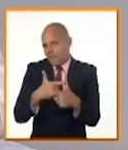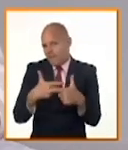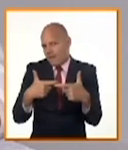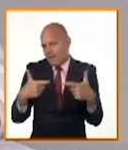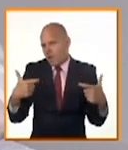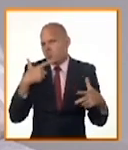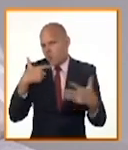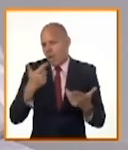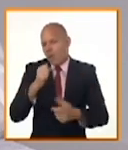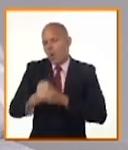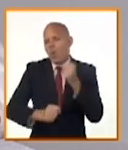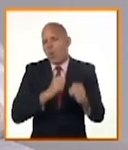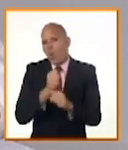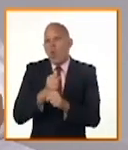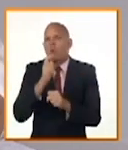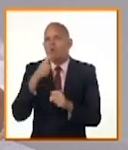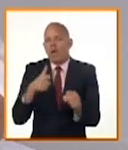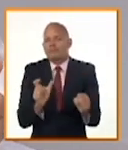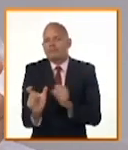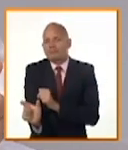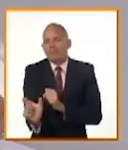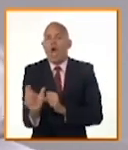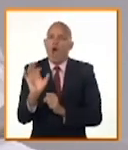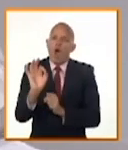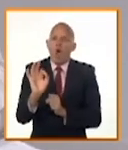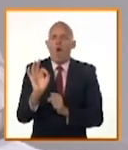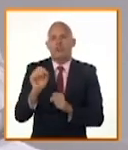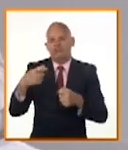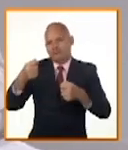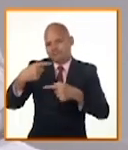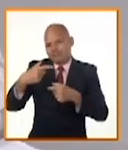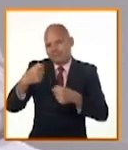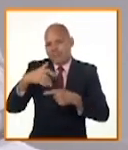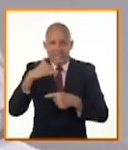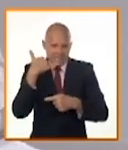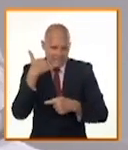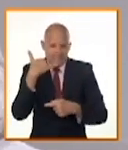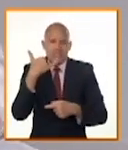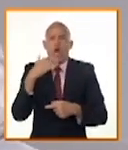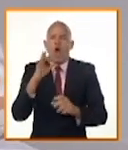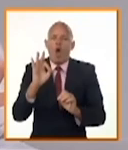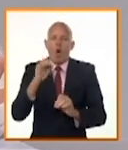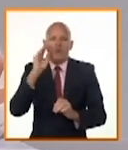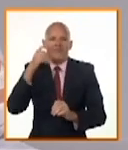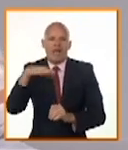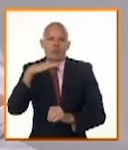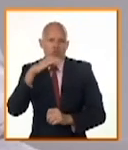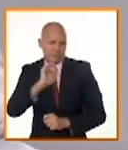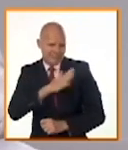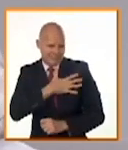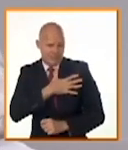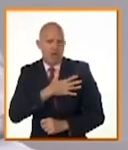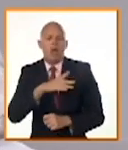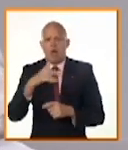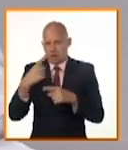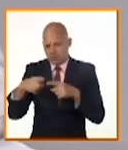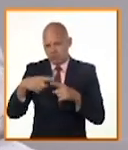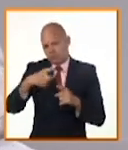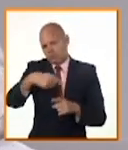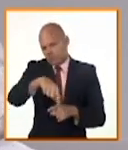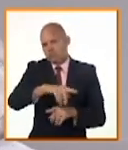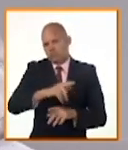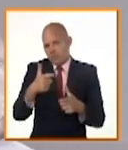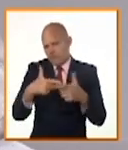en donde existan las condiciones y en donde se pueda dar un servicio eficiente trasladarle un mecanismo de pago digital que ya Bueno les explicaban todas las facilidades que